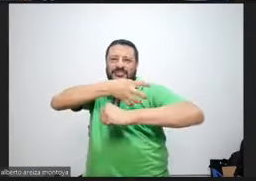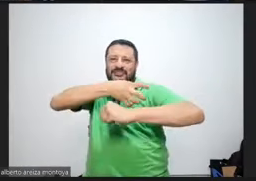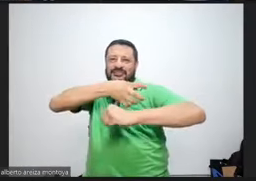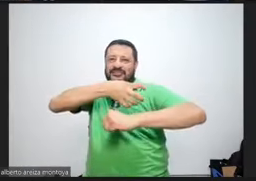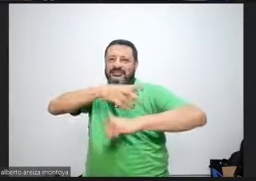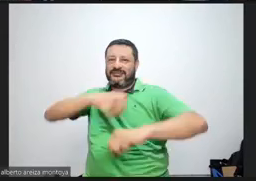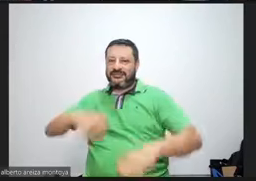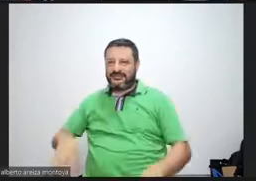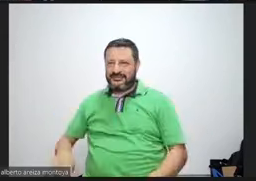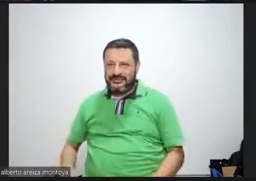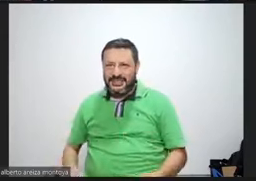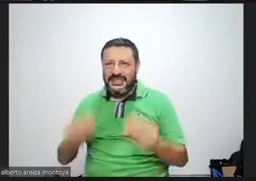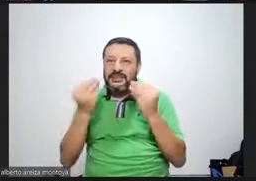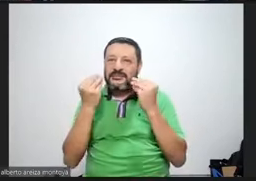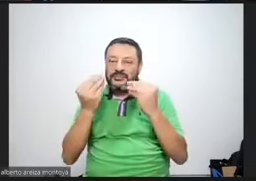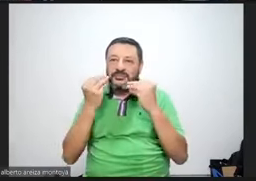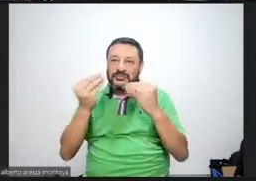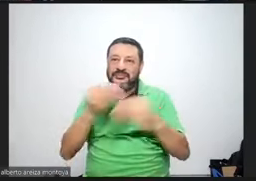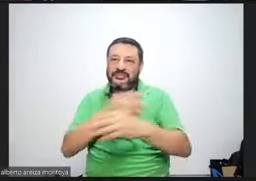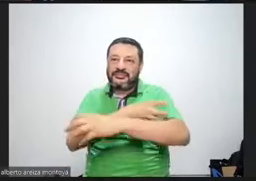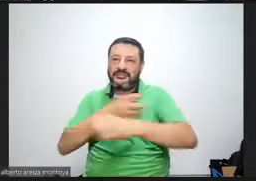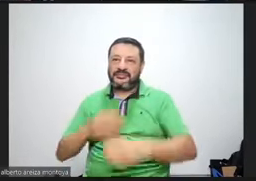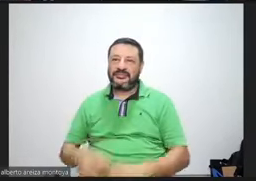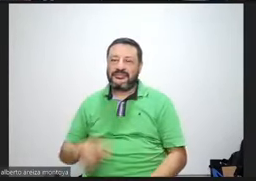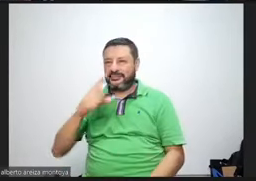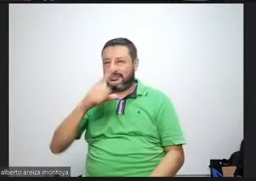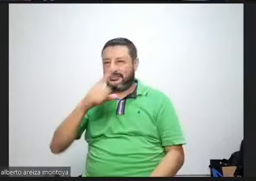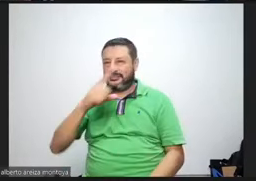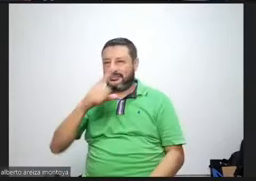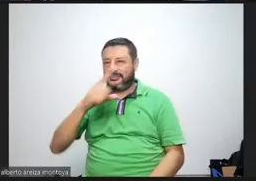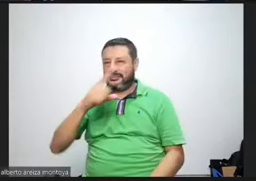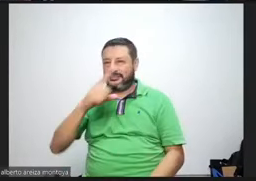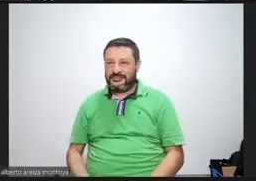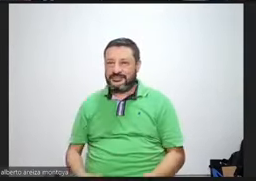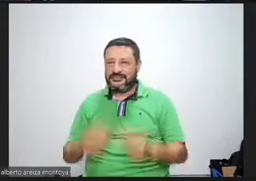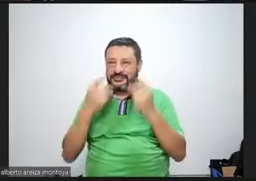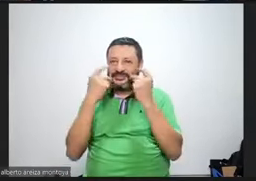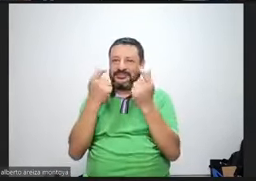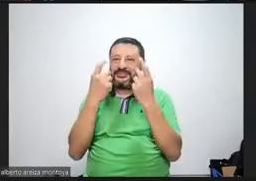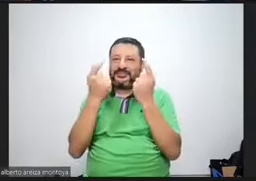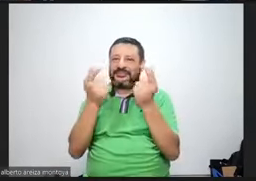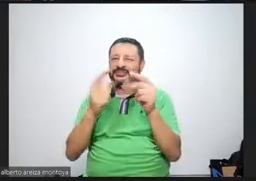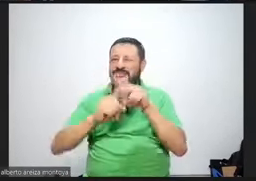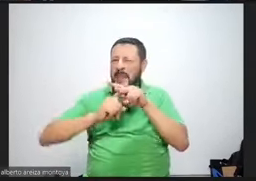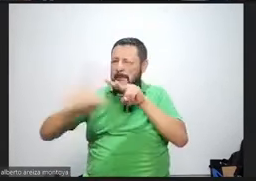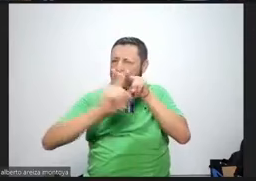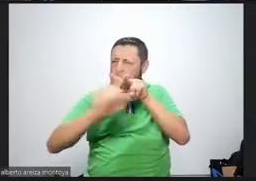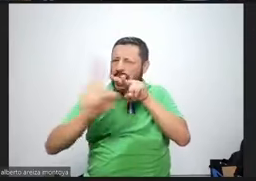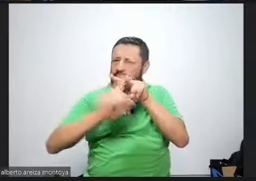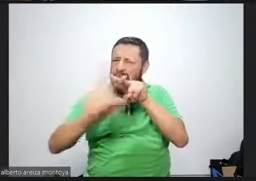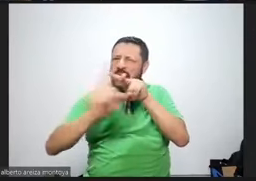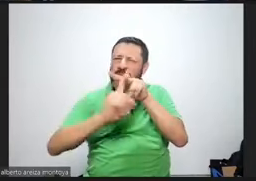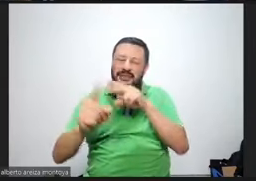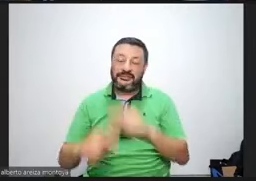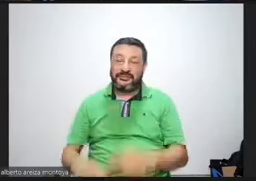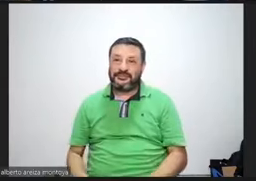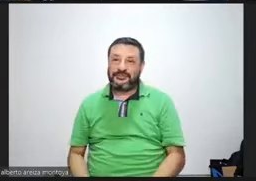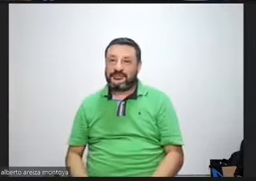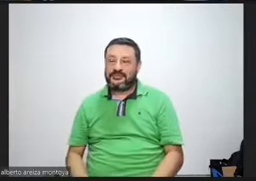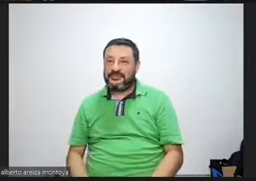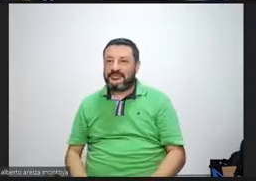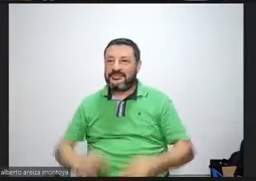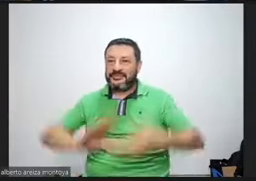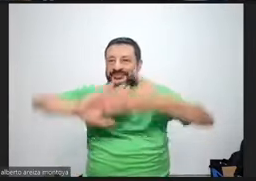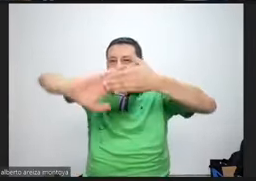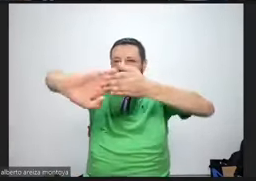desarrollar tu fuerza al 100%. Tienes que ser veloz, tienes que ser muy rápido, tienes que ser flexible,